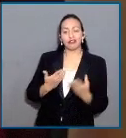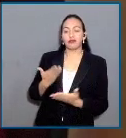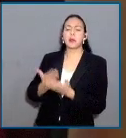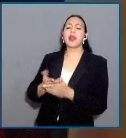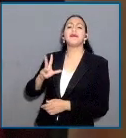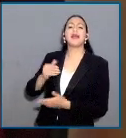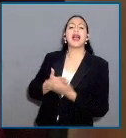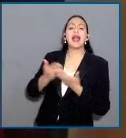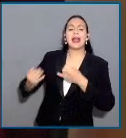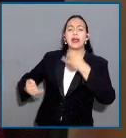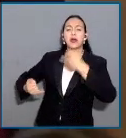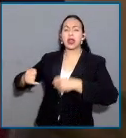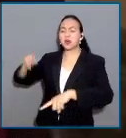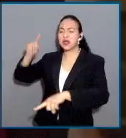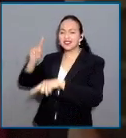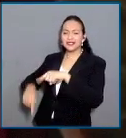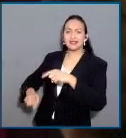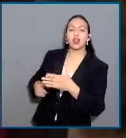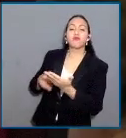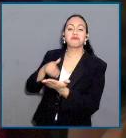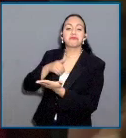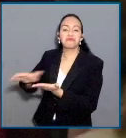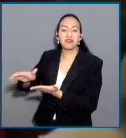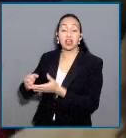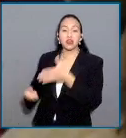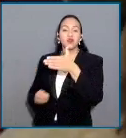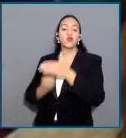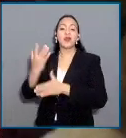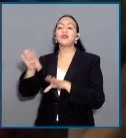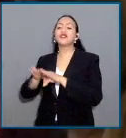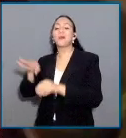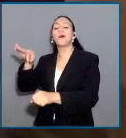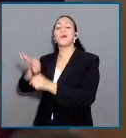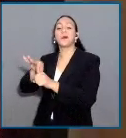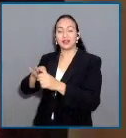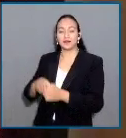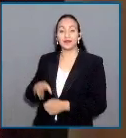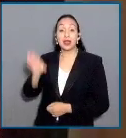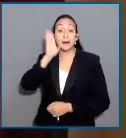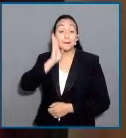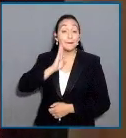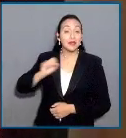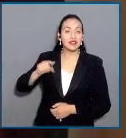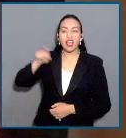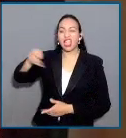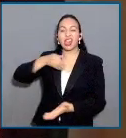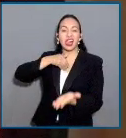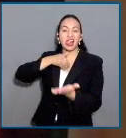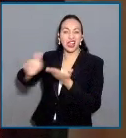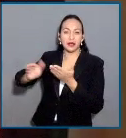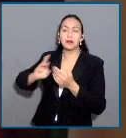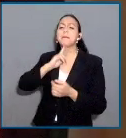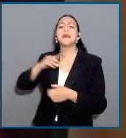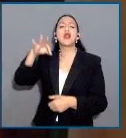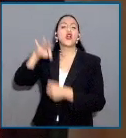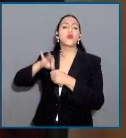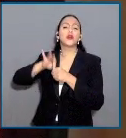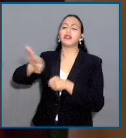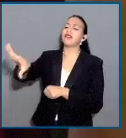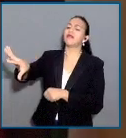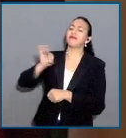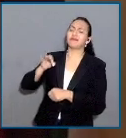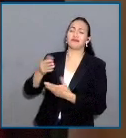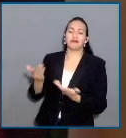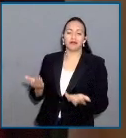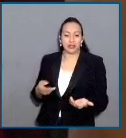Corte de Justicia. Esto, a mi juicio, pues sí compromete la separación de poderes y plantea preocupaciones sobre politización